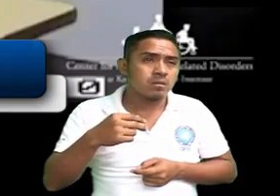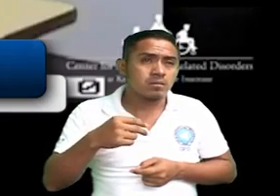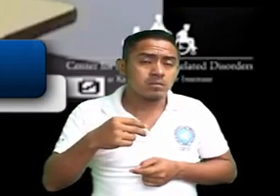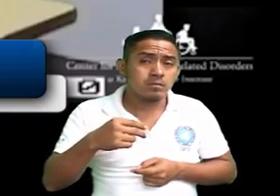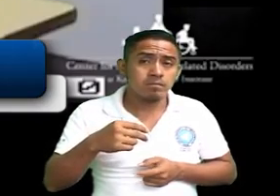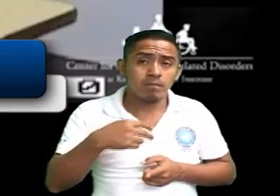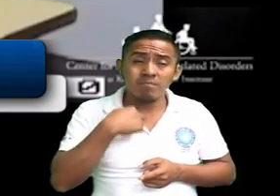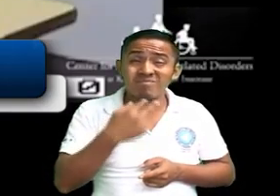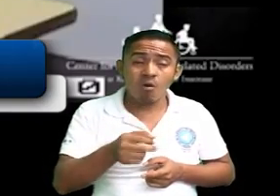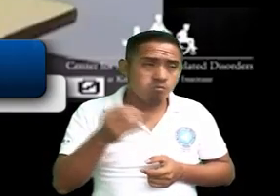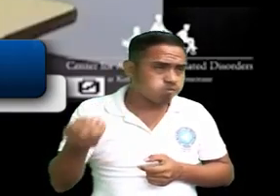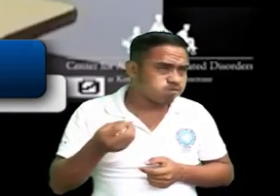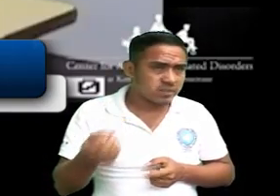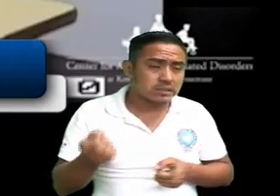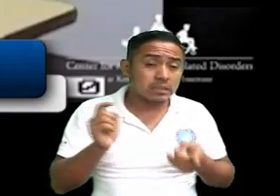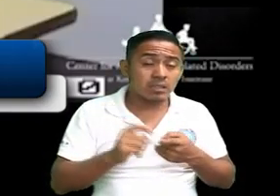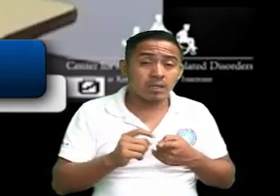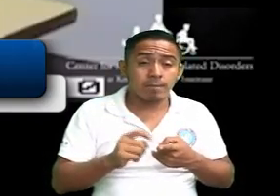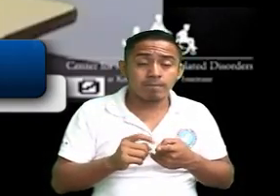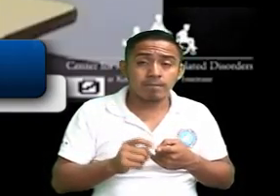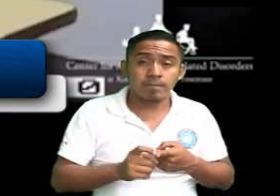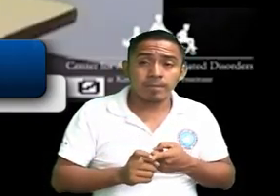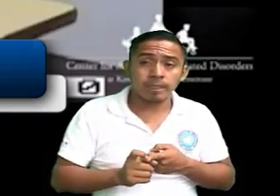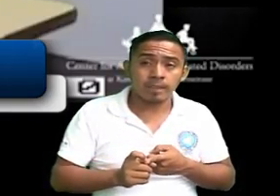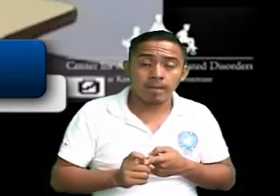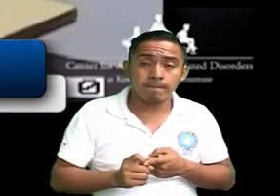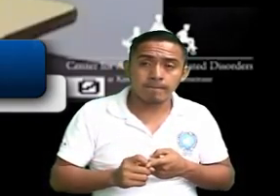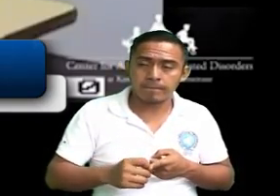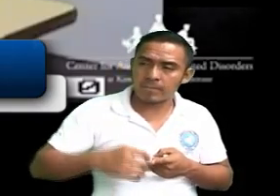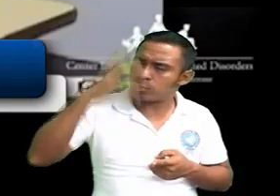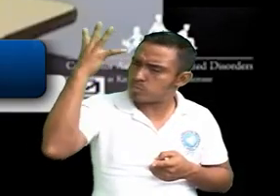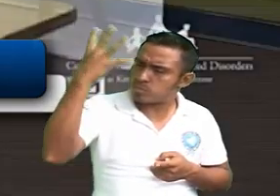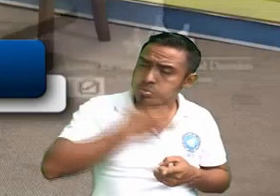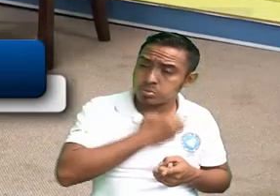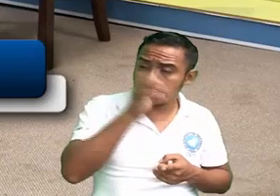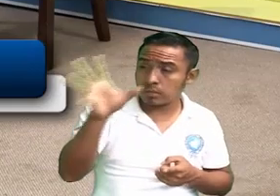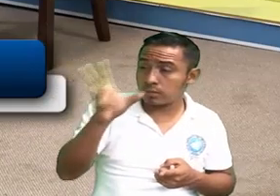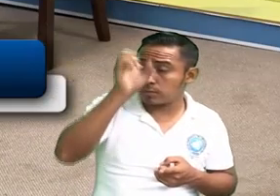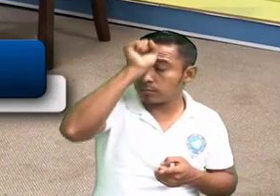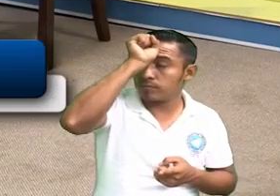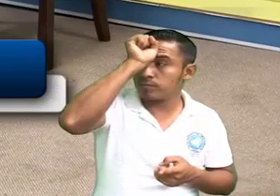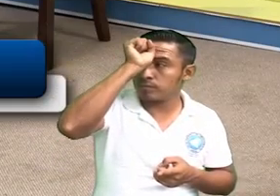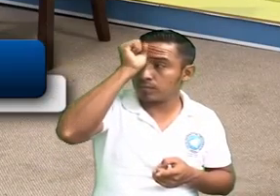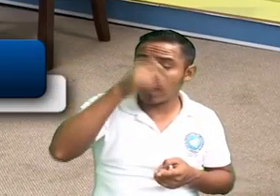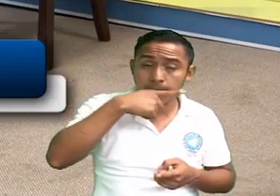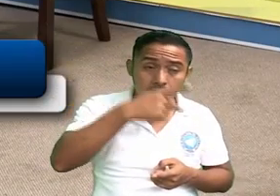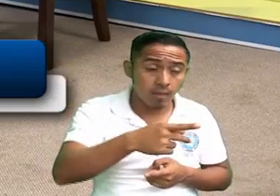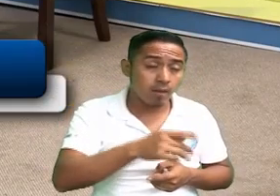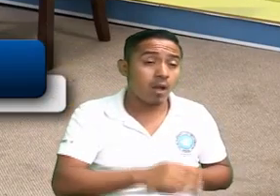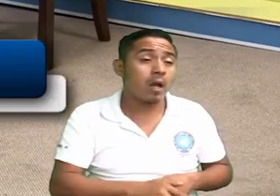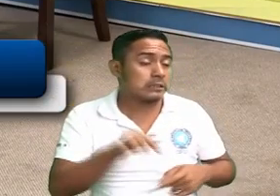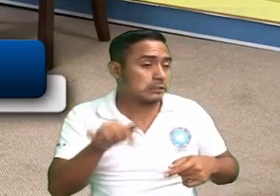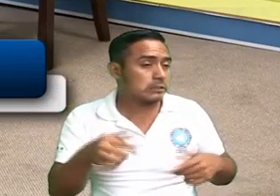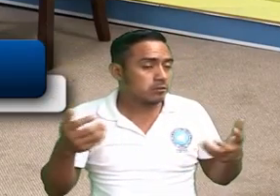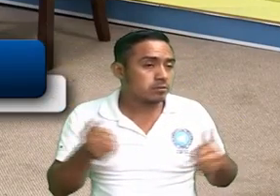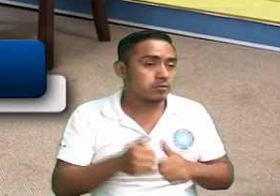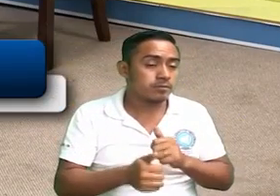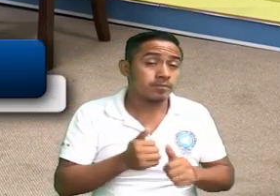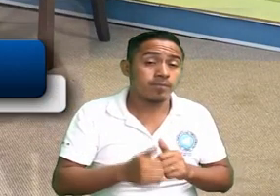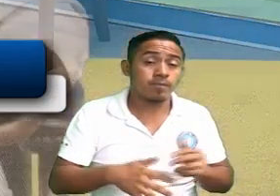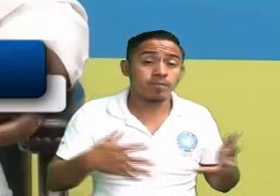quieren pronunciar las palabras, pero cuando hay violencia en el hogar, hay dos cosas: se vuelven agresivos los niños